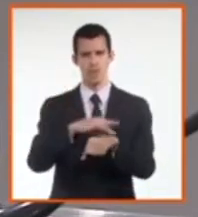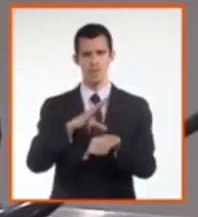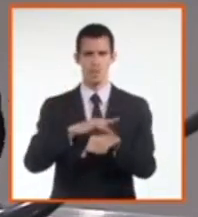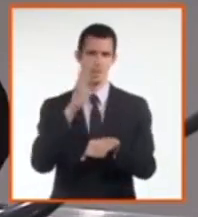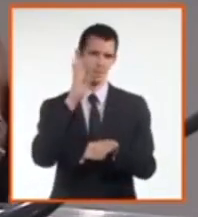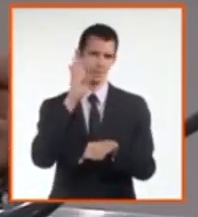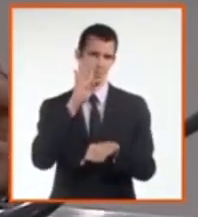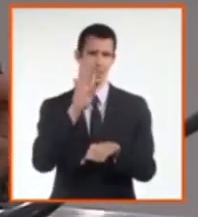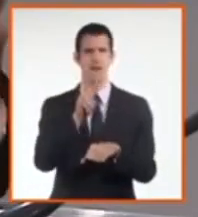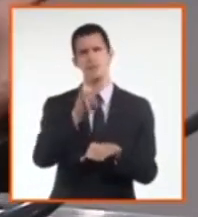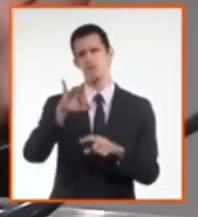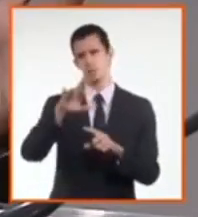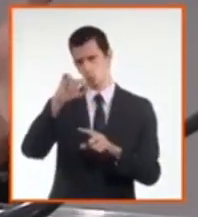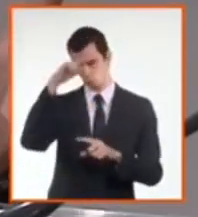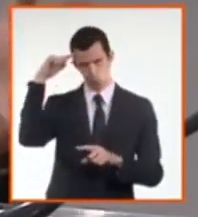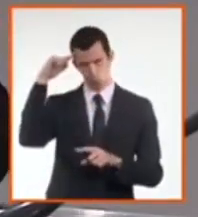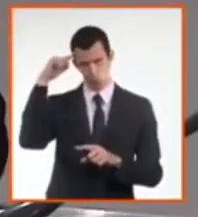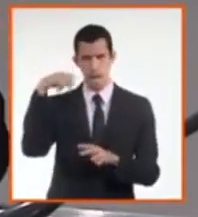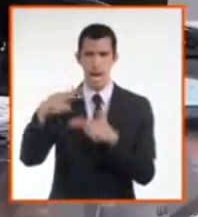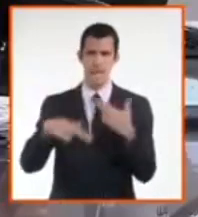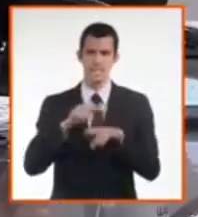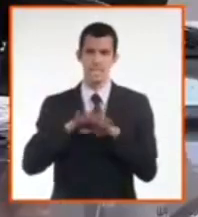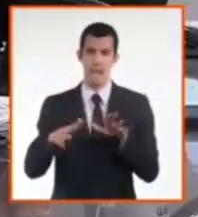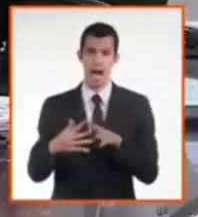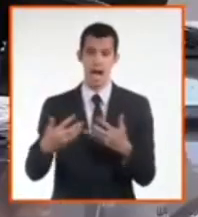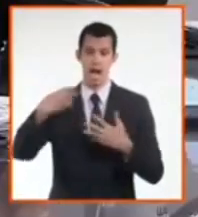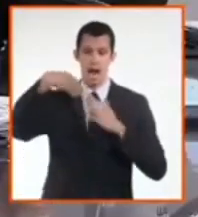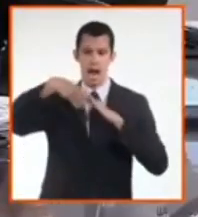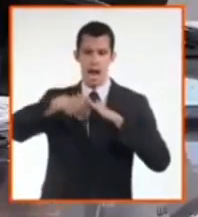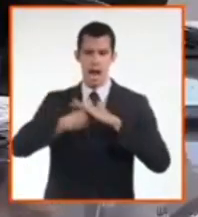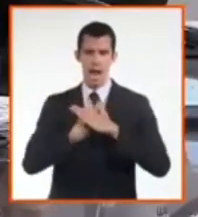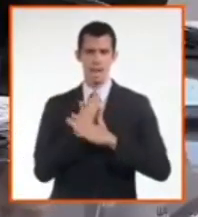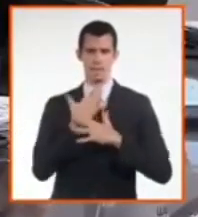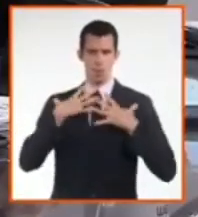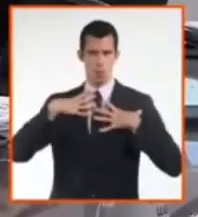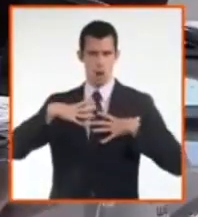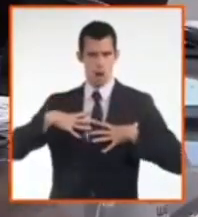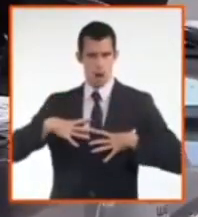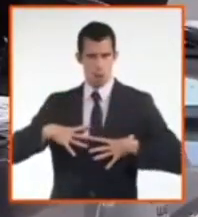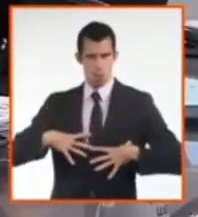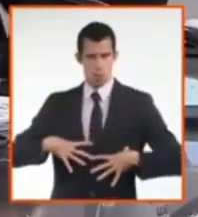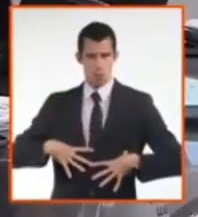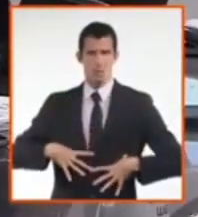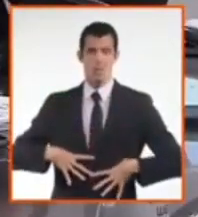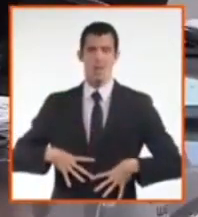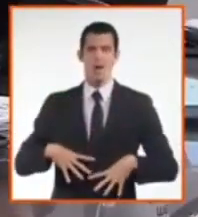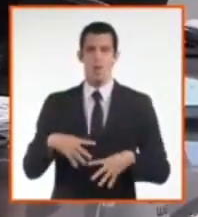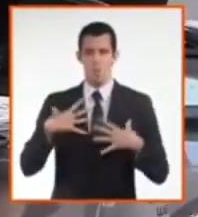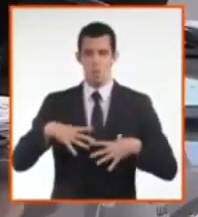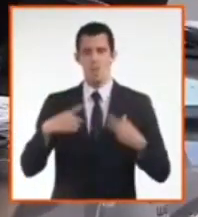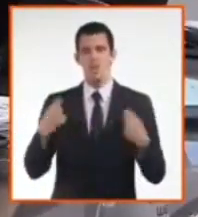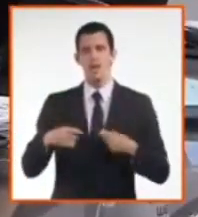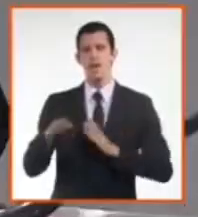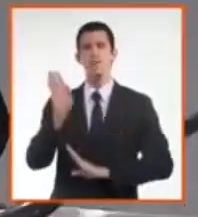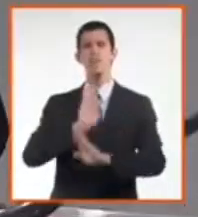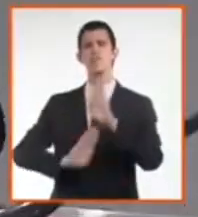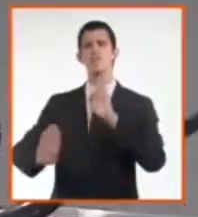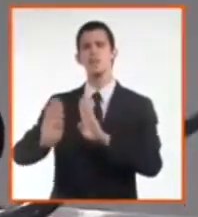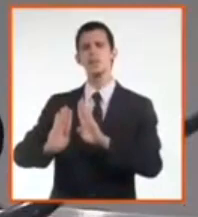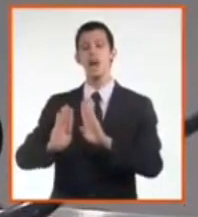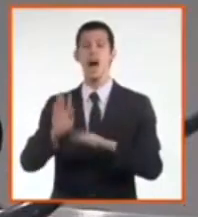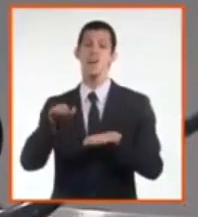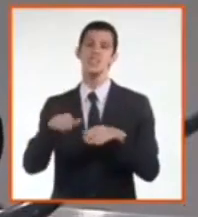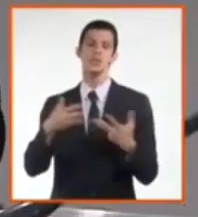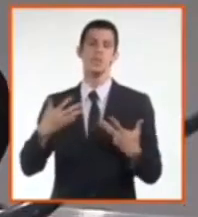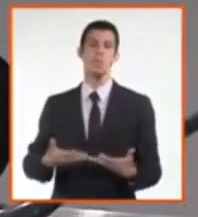dañino dañino que que ha encontrado un tipo pero pero te infectes con el otro y y de rápido que hace amplificar